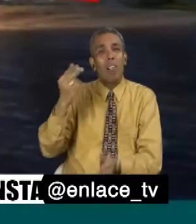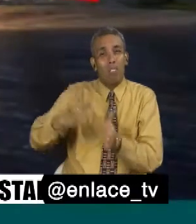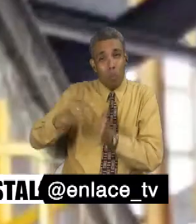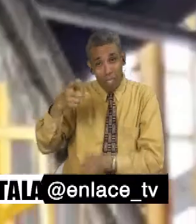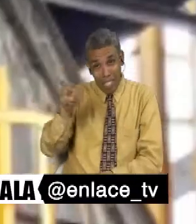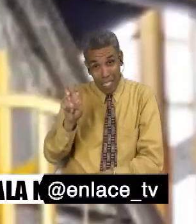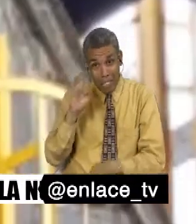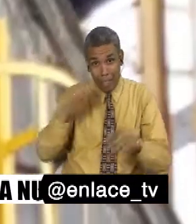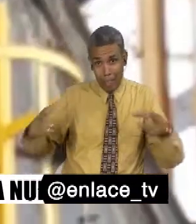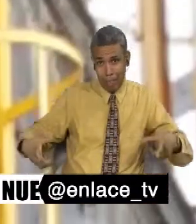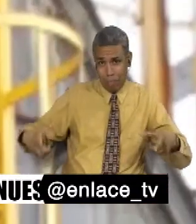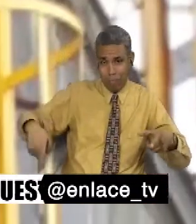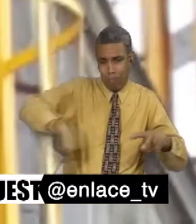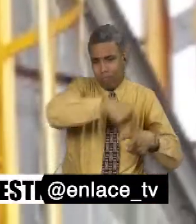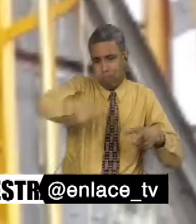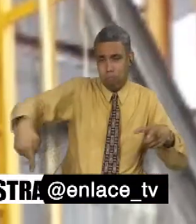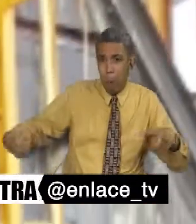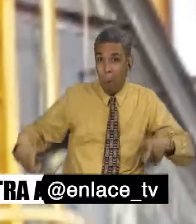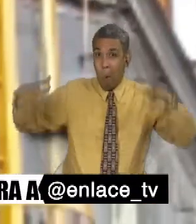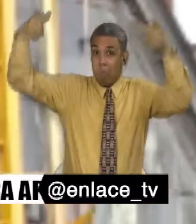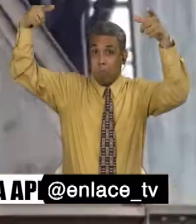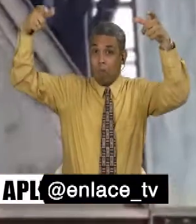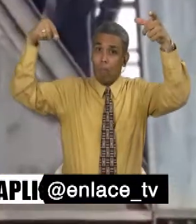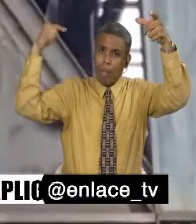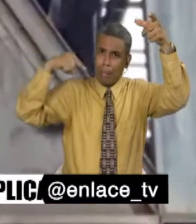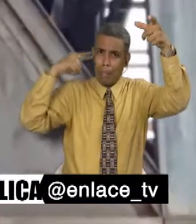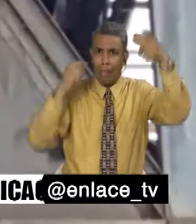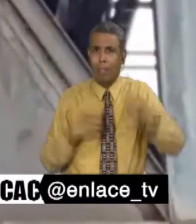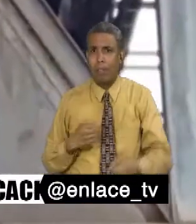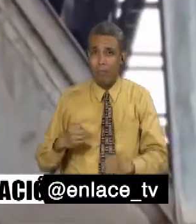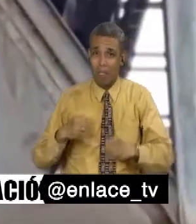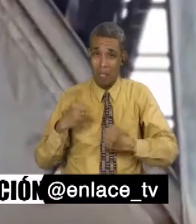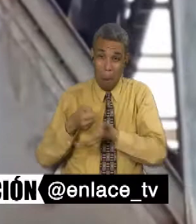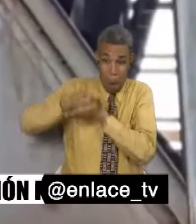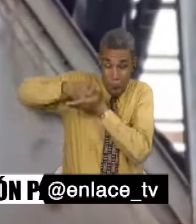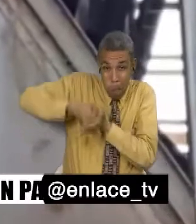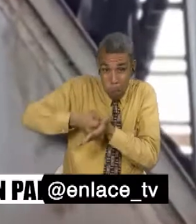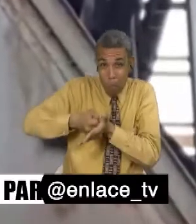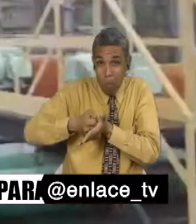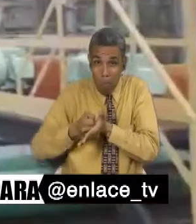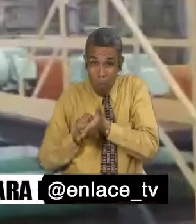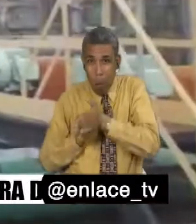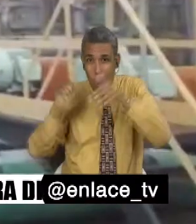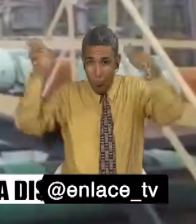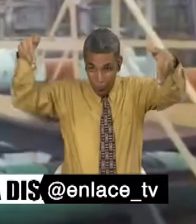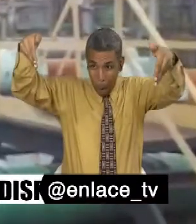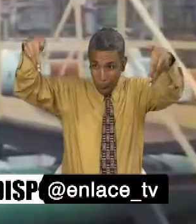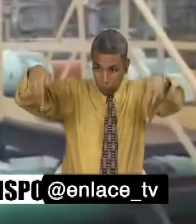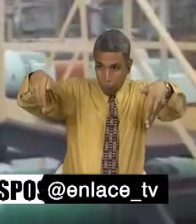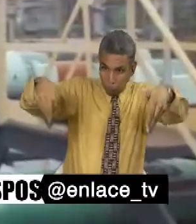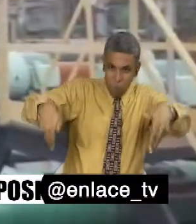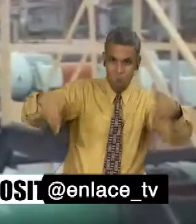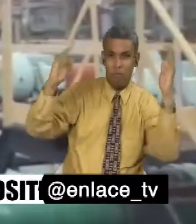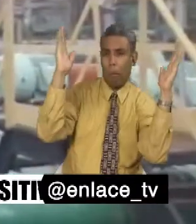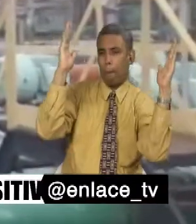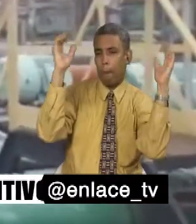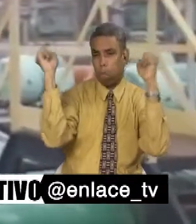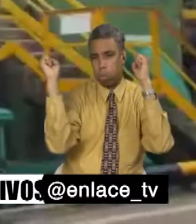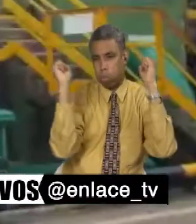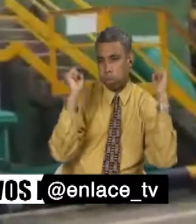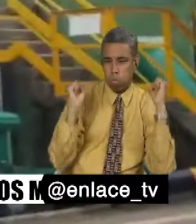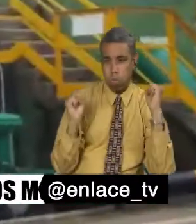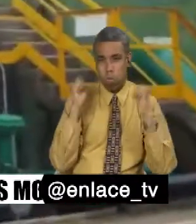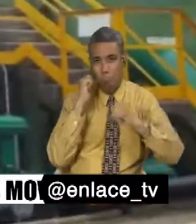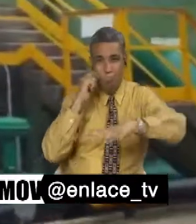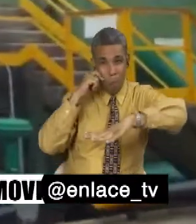turno amaneciendo. El mortal gas H2S se pasea por los hornos y calderas originando daños en su metalurgia, amenazando la vida de los trabajadores y